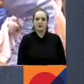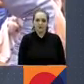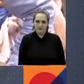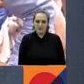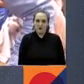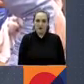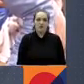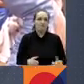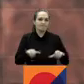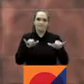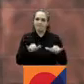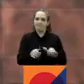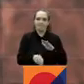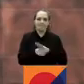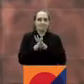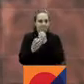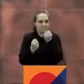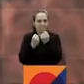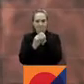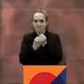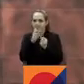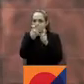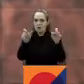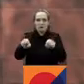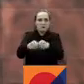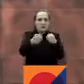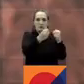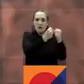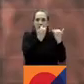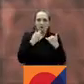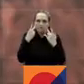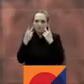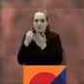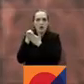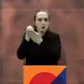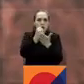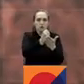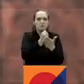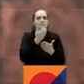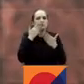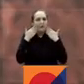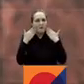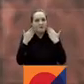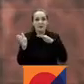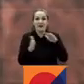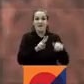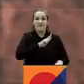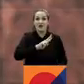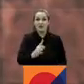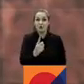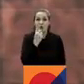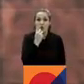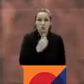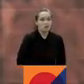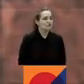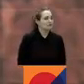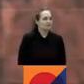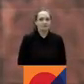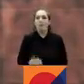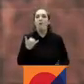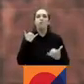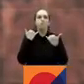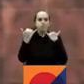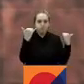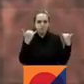seguiremos acompañando, por supuesto, ahí a los damnificados hasta que lleguen las ayudas, muy amable. Pero el Valle del Cauca no es la única zona del país que sufre por